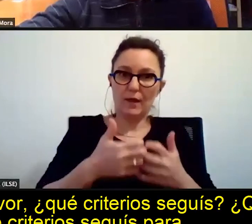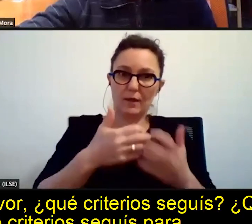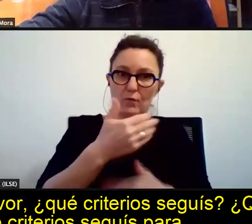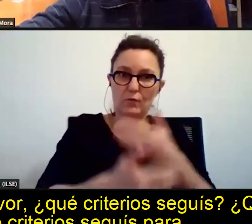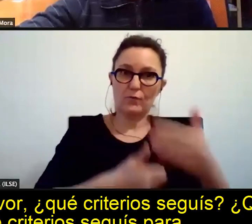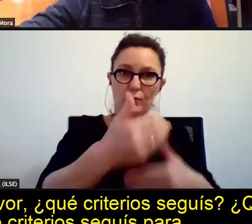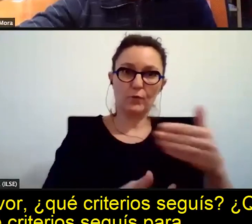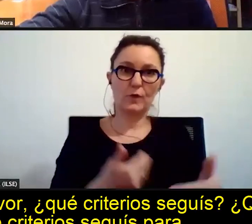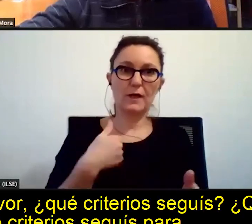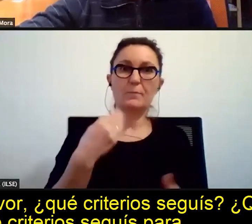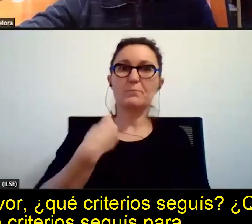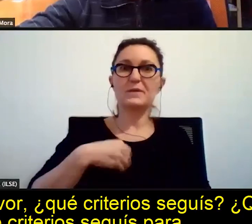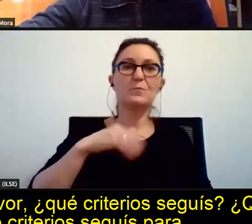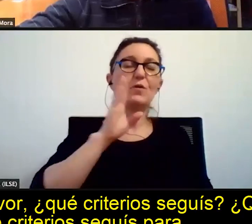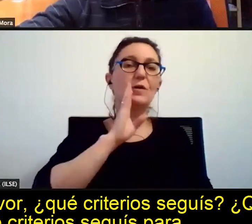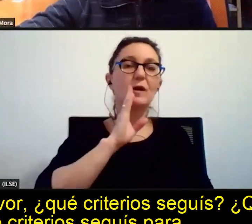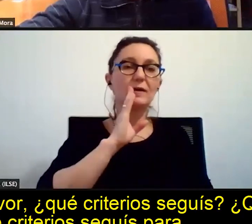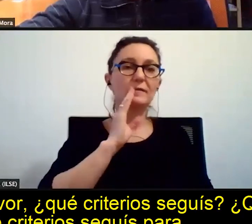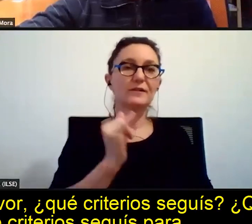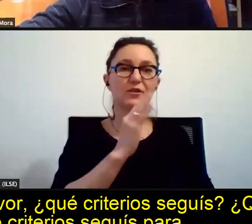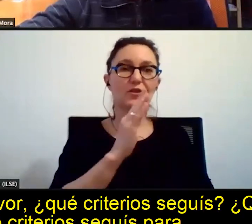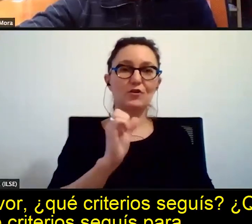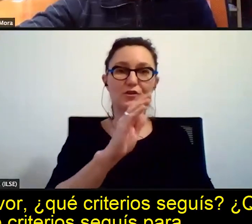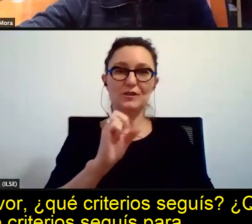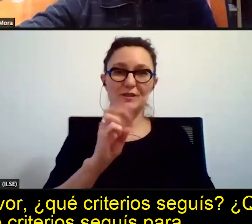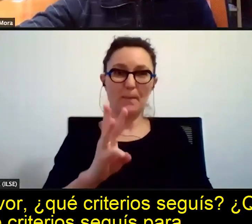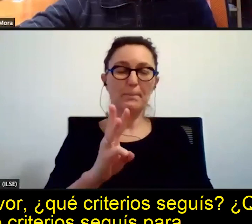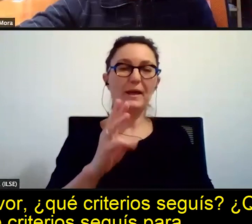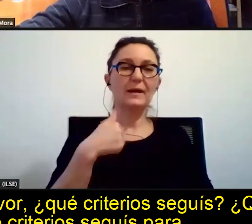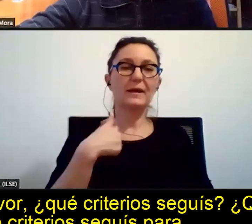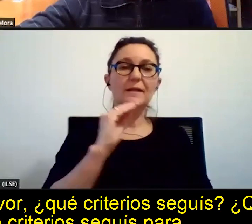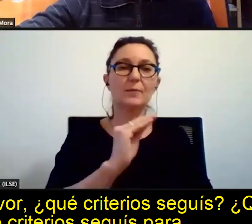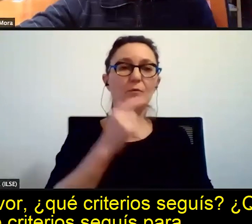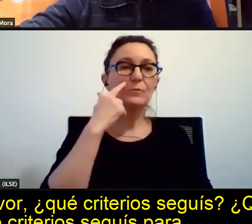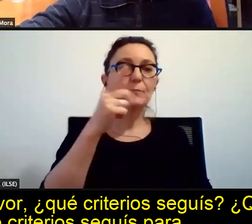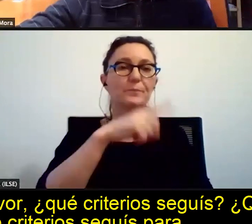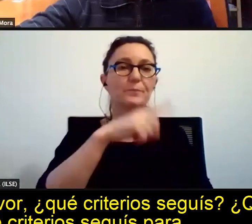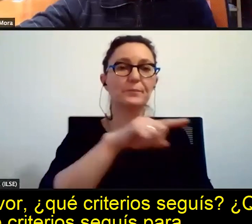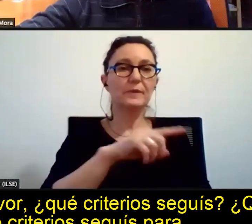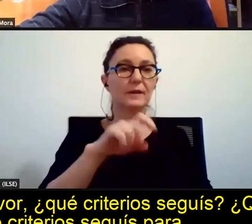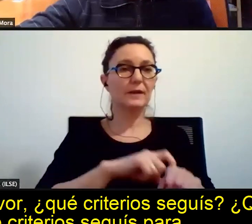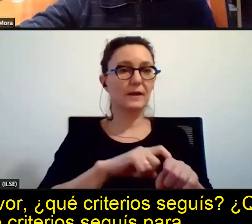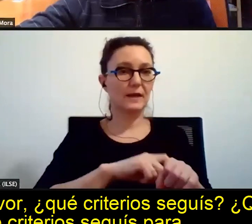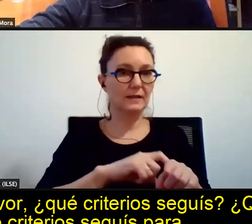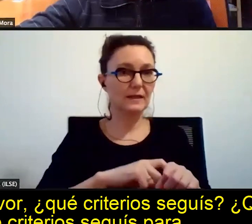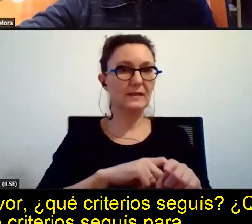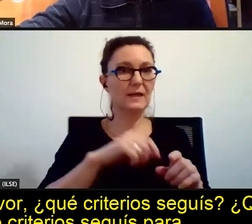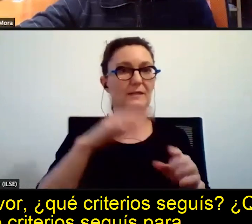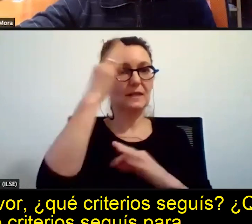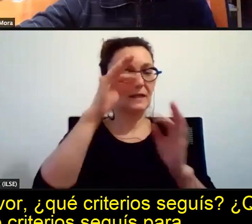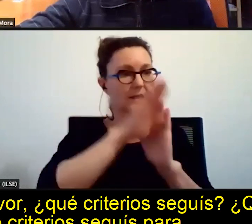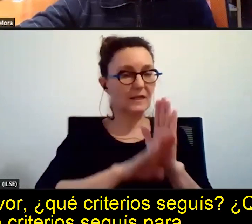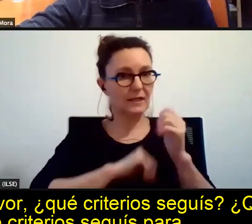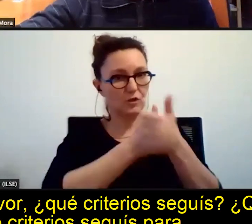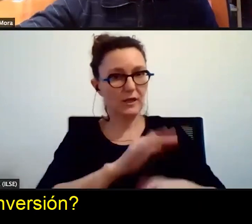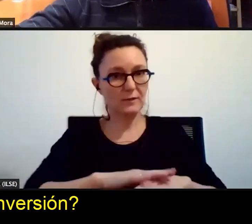Josep, por favor, ¿qué criterios seguís, qué características tiene y qué criterios seguís para